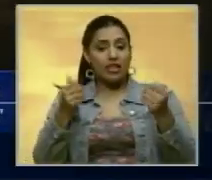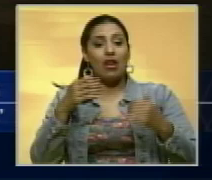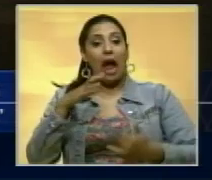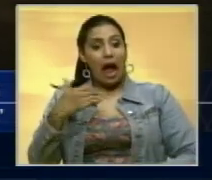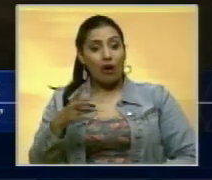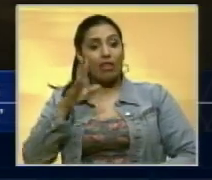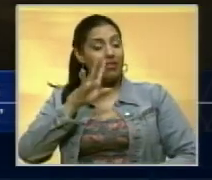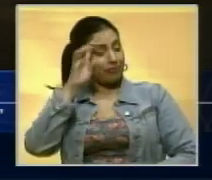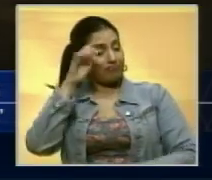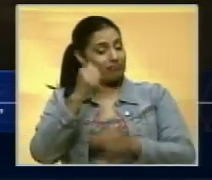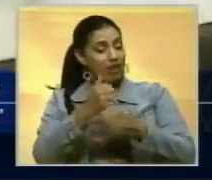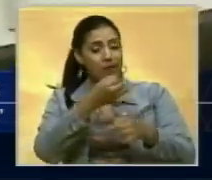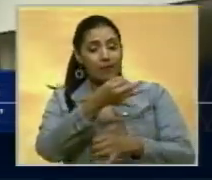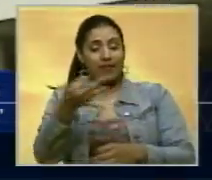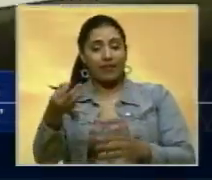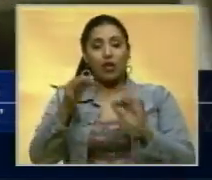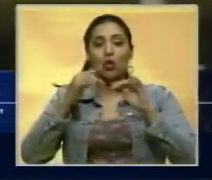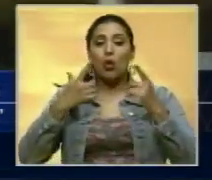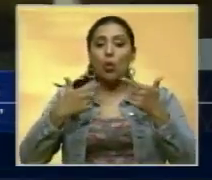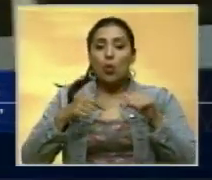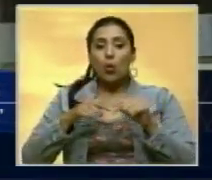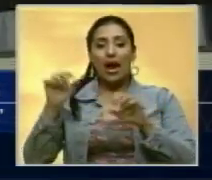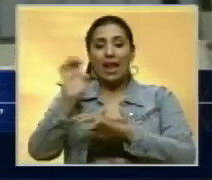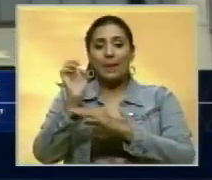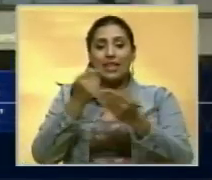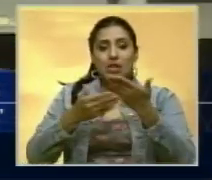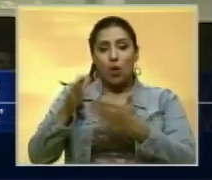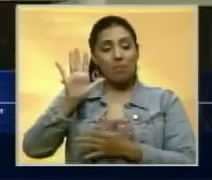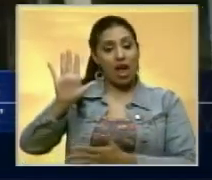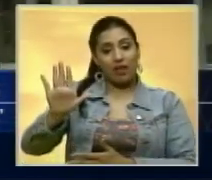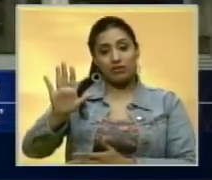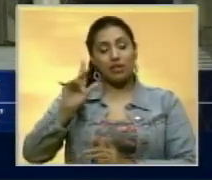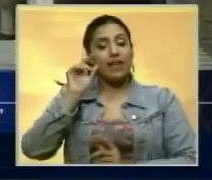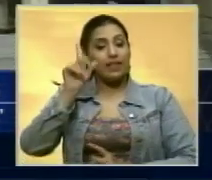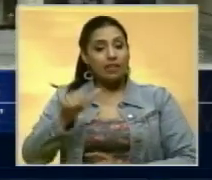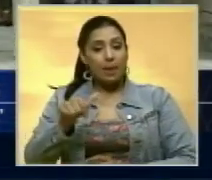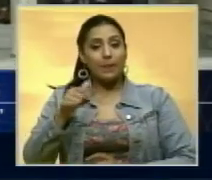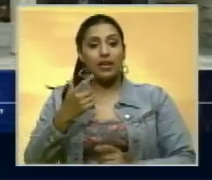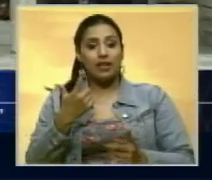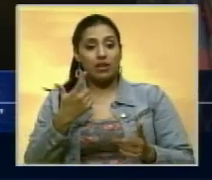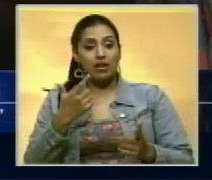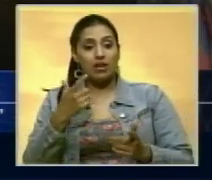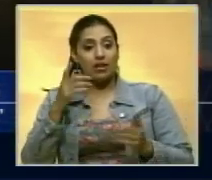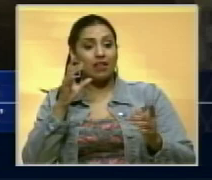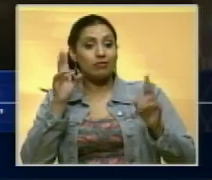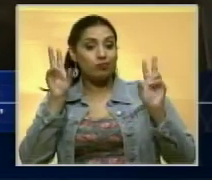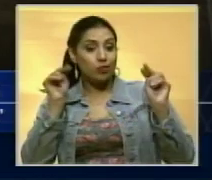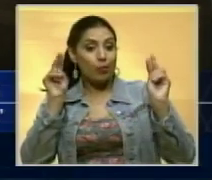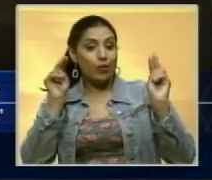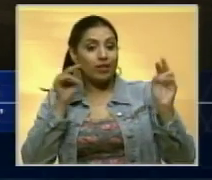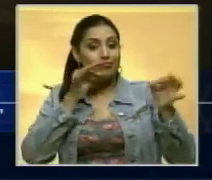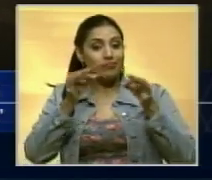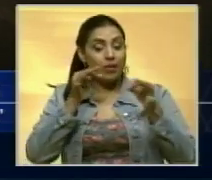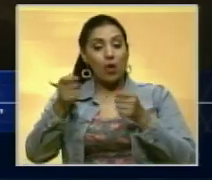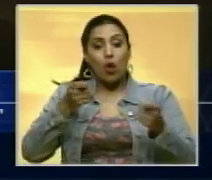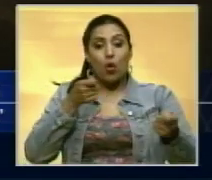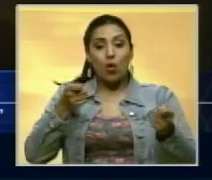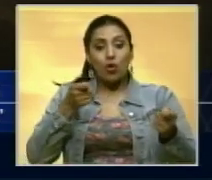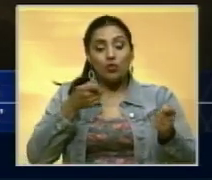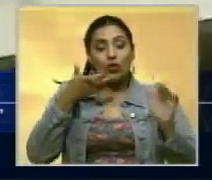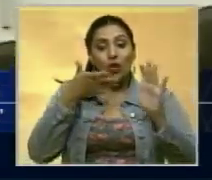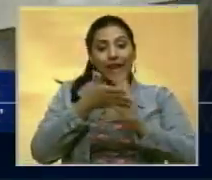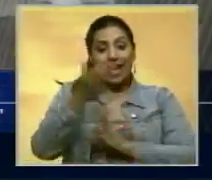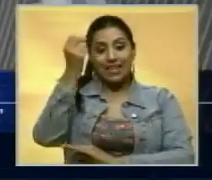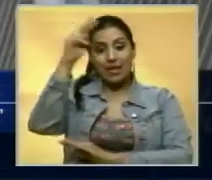lo cual es de especial interés en el marco del estado de emergencia económica actualmente en vigor. Según la sentencia, el control previo de la